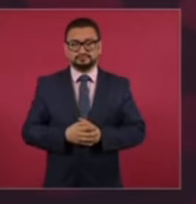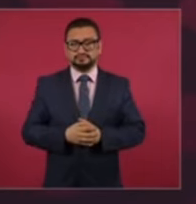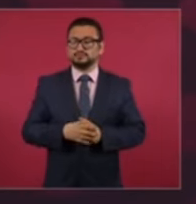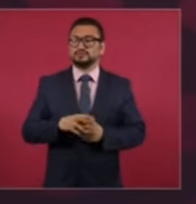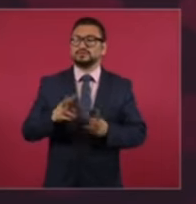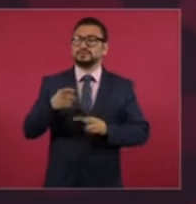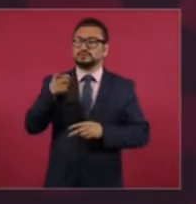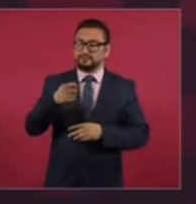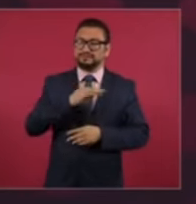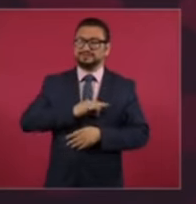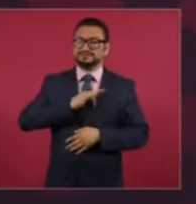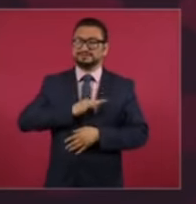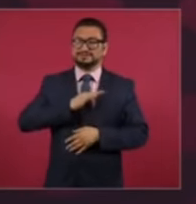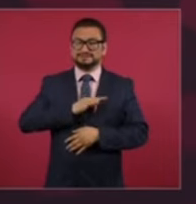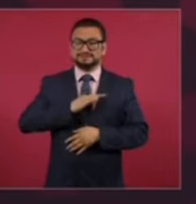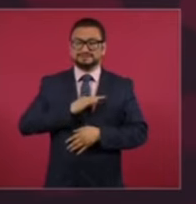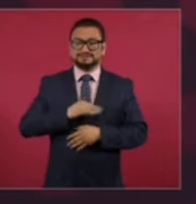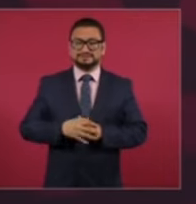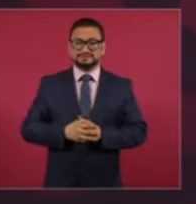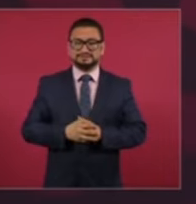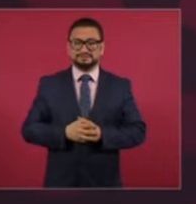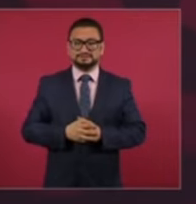ti, porque